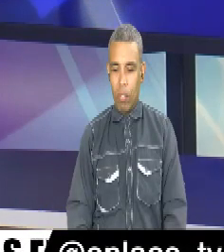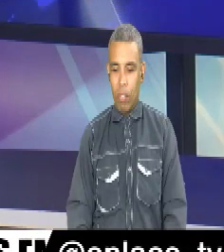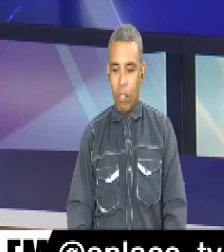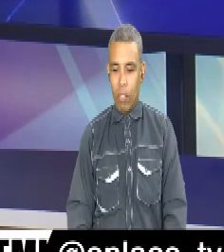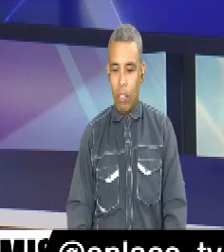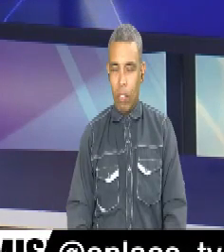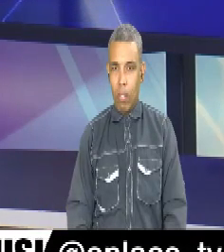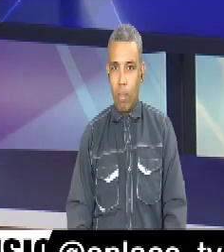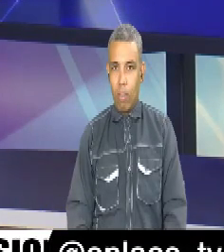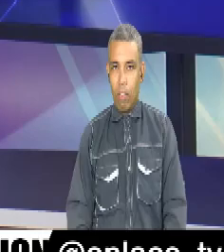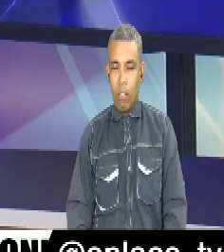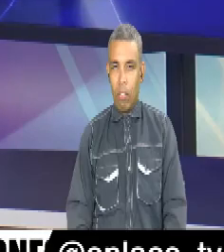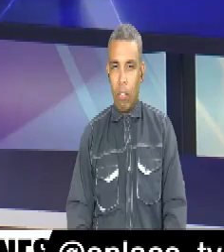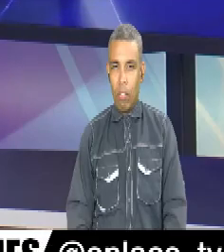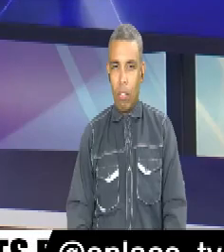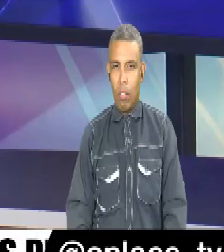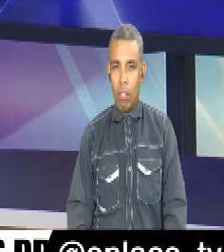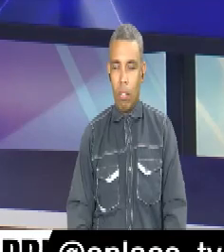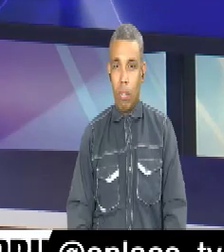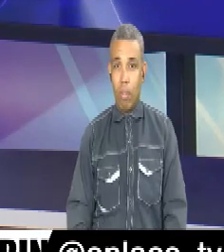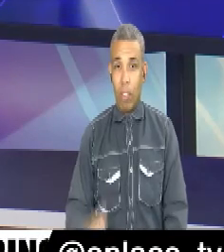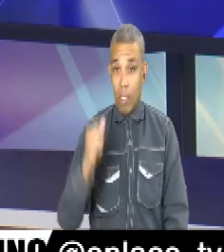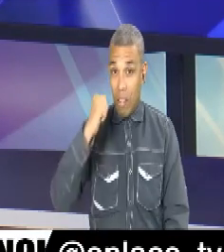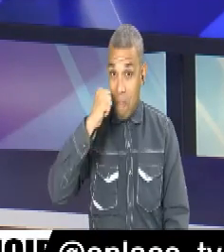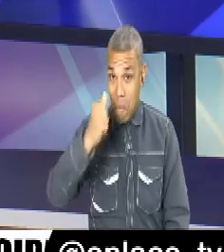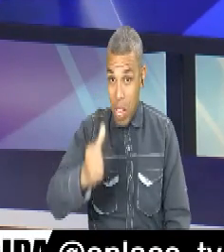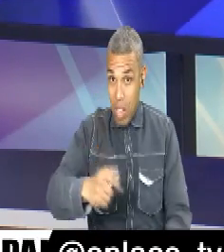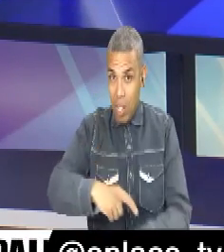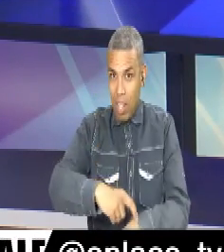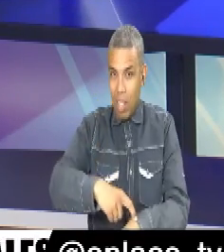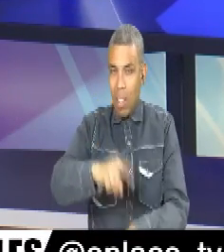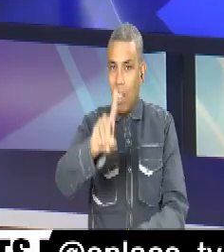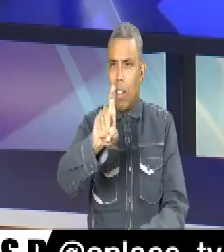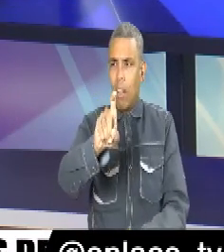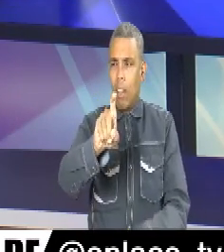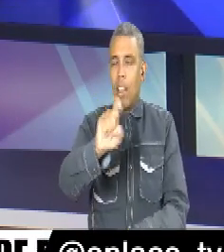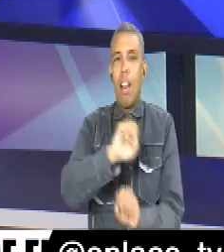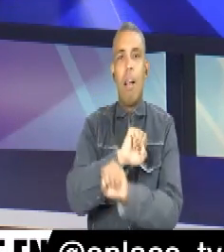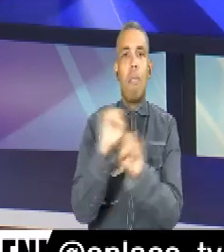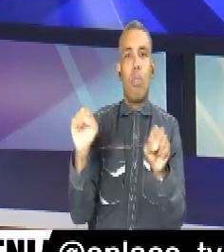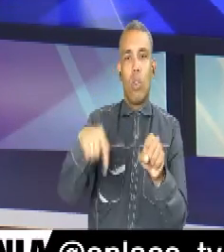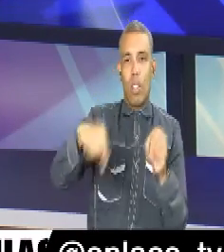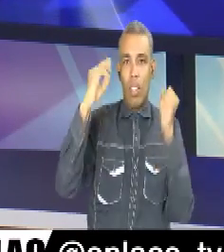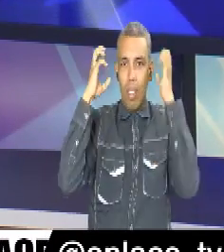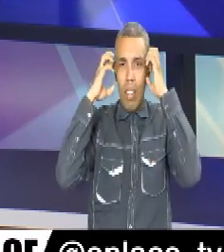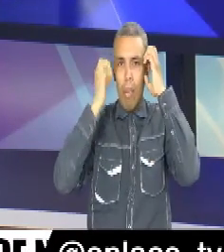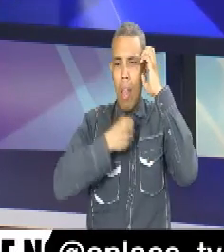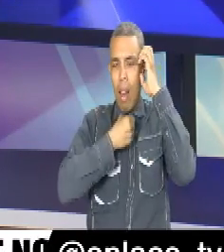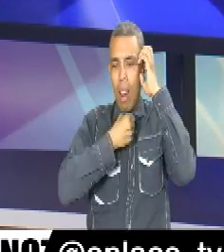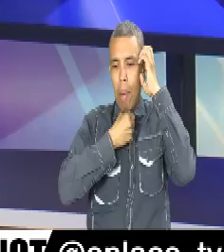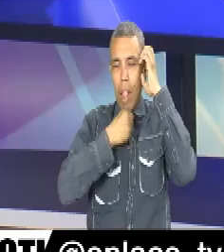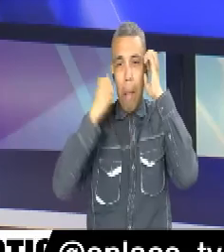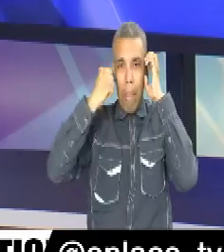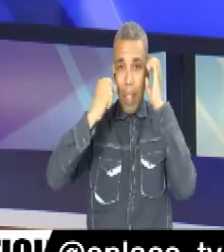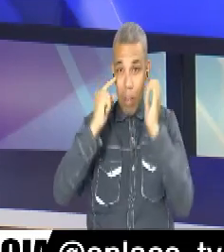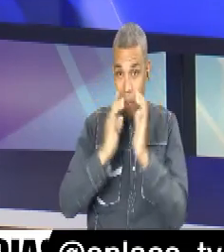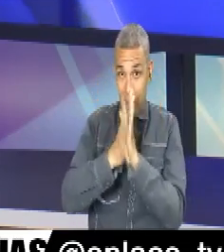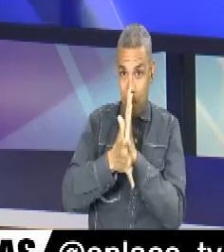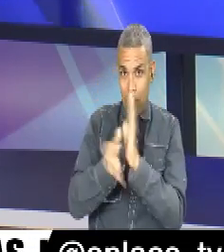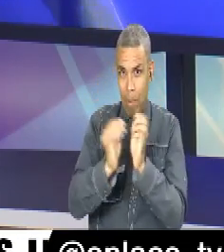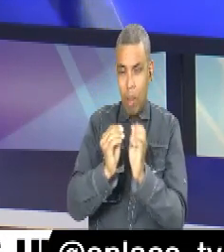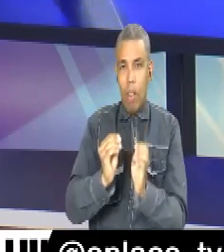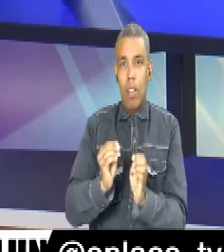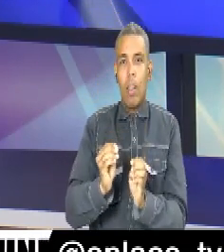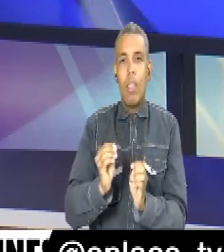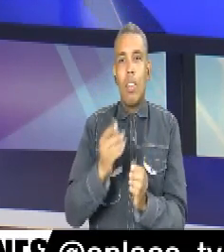Me despido no sin antes invitarlos mañana a las 6 en punto de la mañana en Enlace Radio 6 AM. Nos vemos con más información y de nuevo